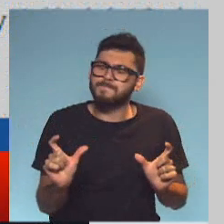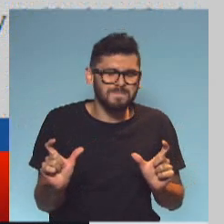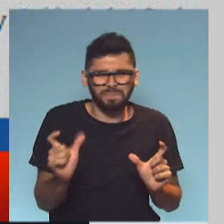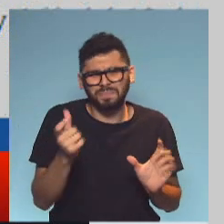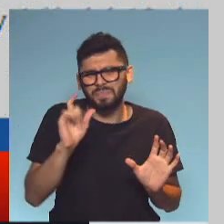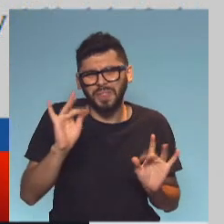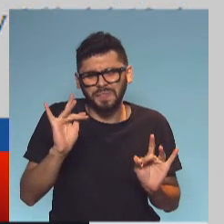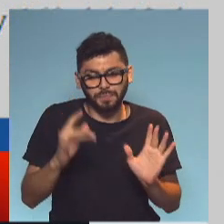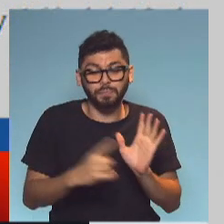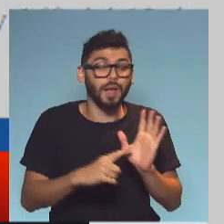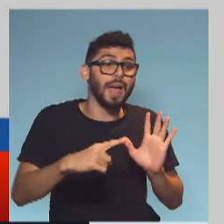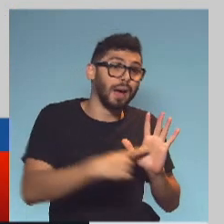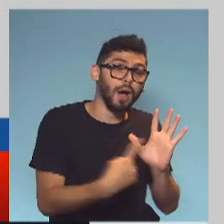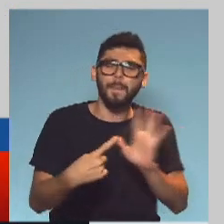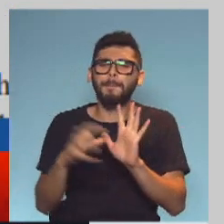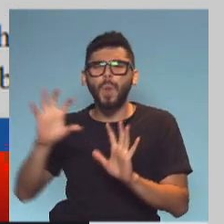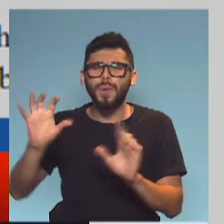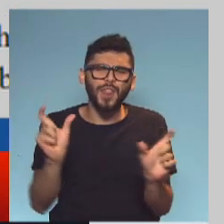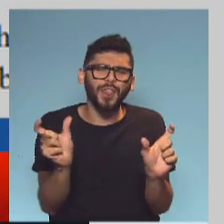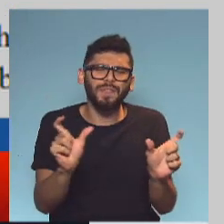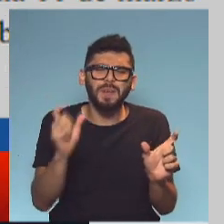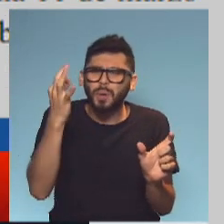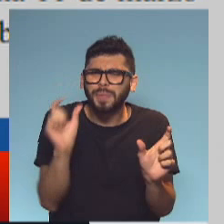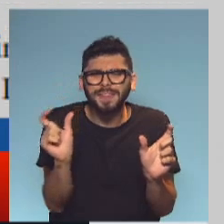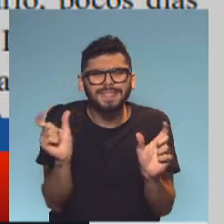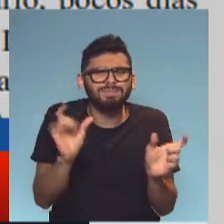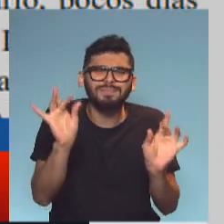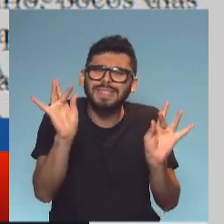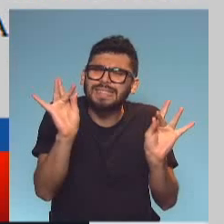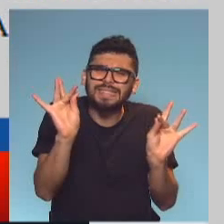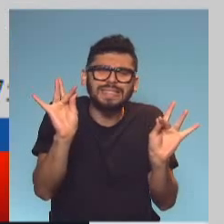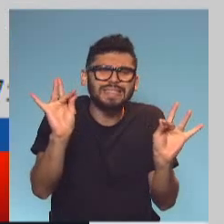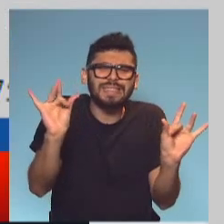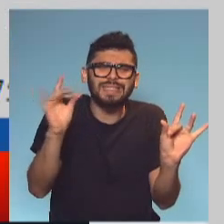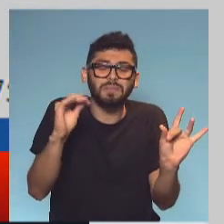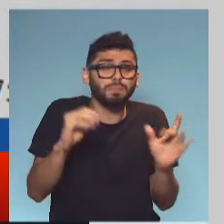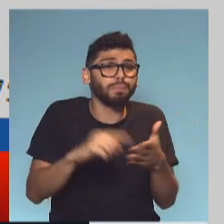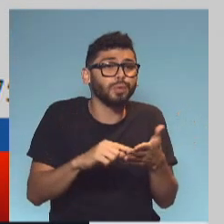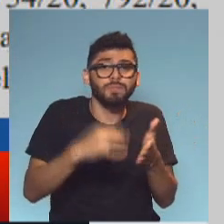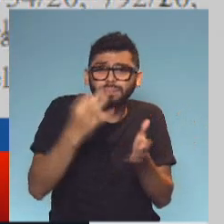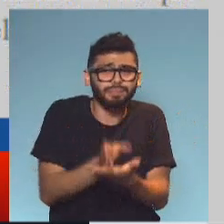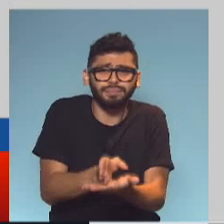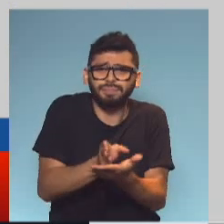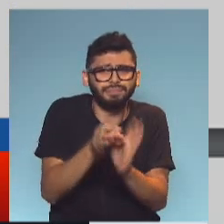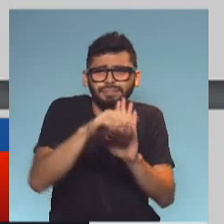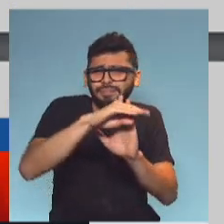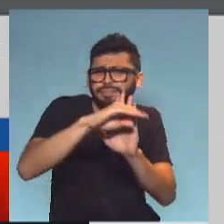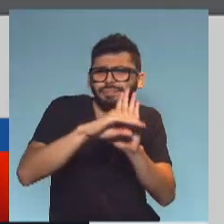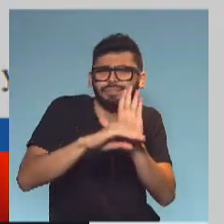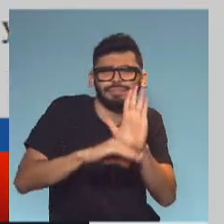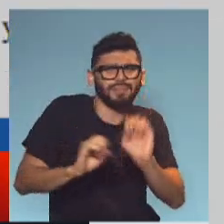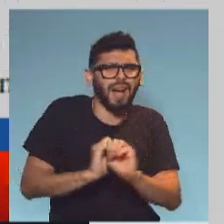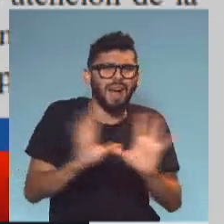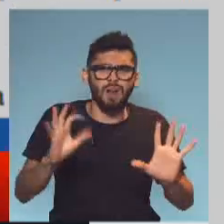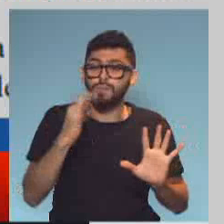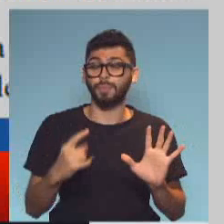en la ciudad, en la provincia de Buenos Aires, son muy menores porque deja muy poco margen para la interpretación. Lo que sí podemos ver es, por ejemplo,